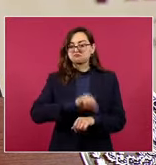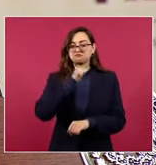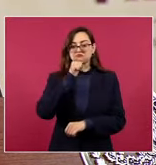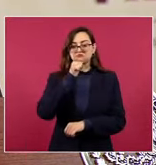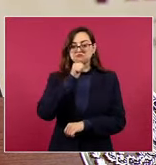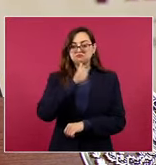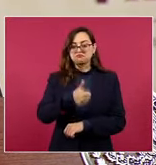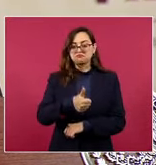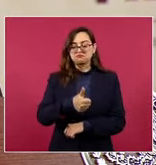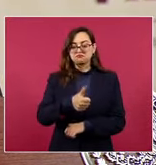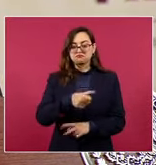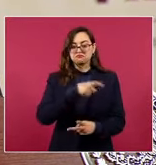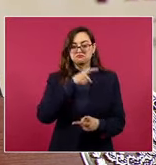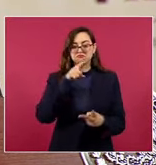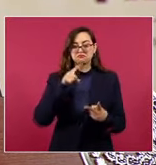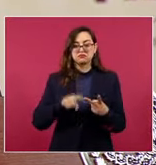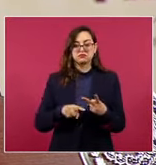negocios